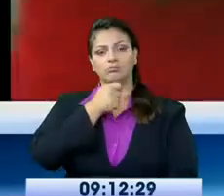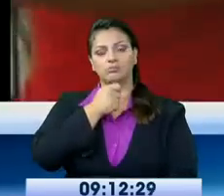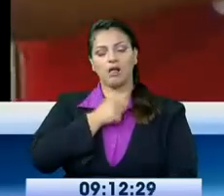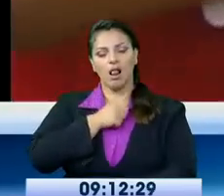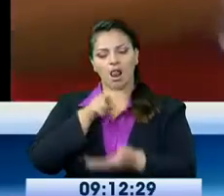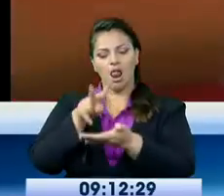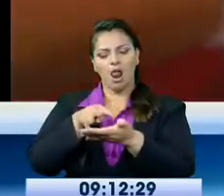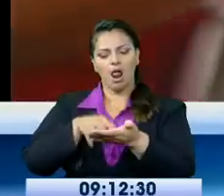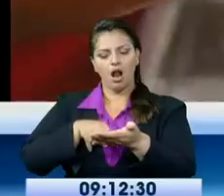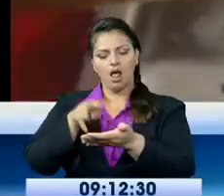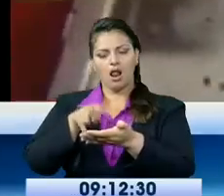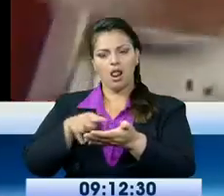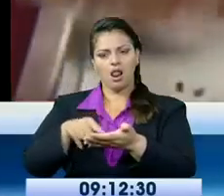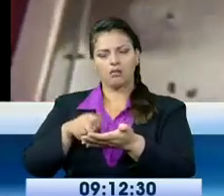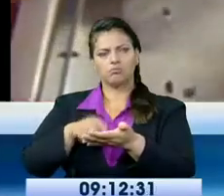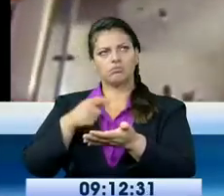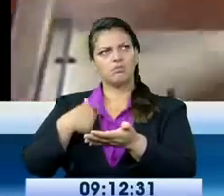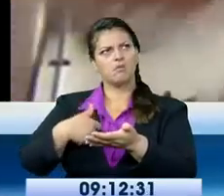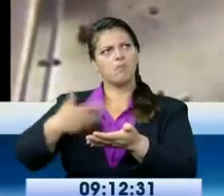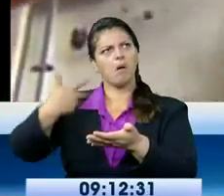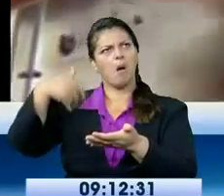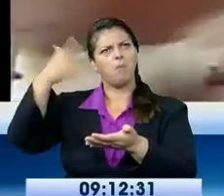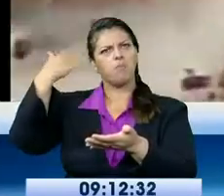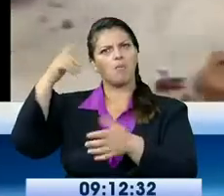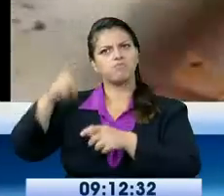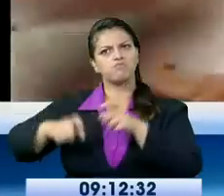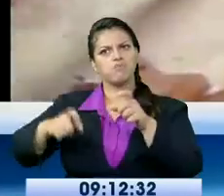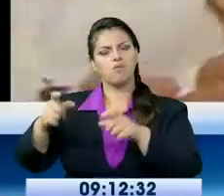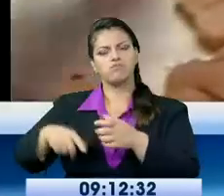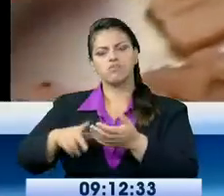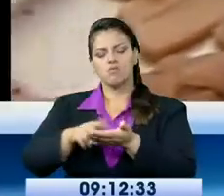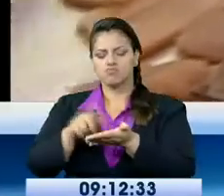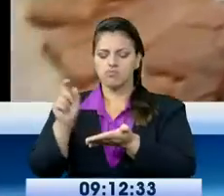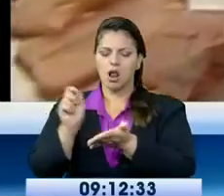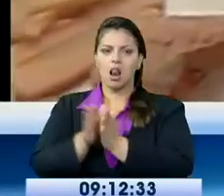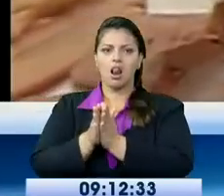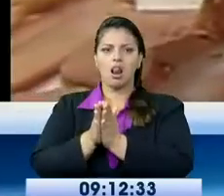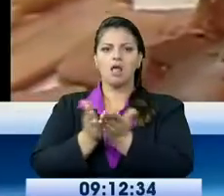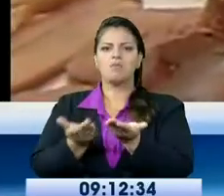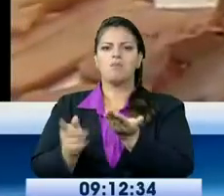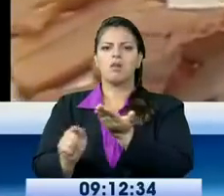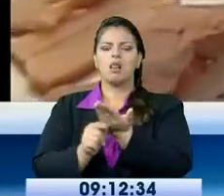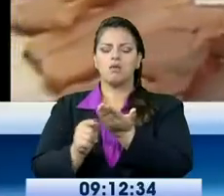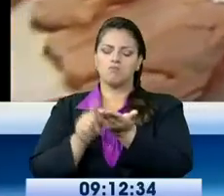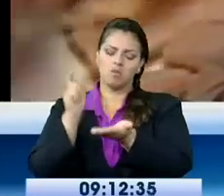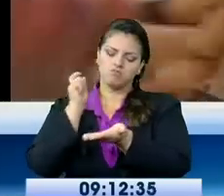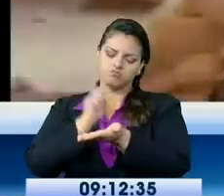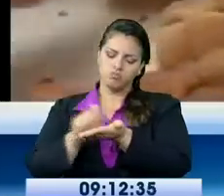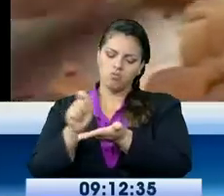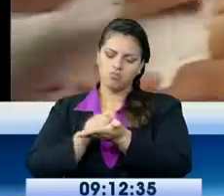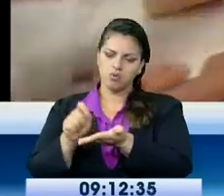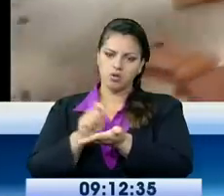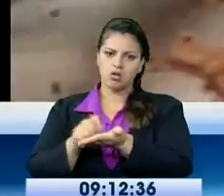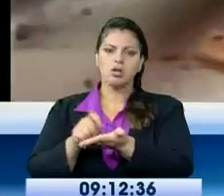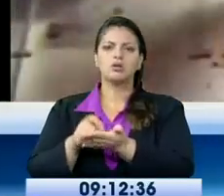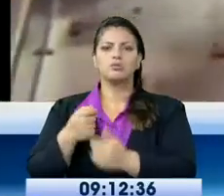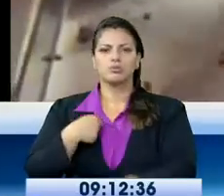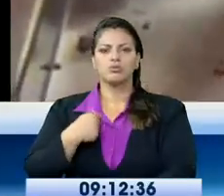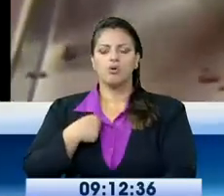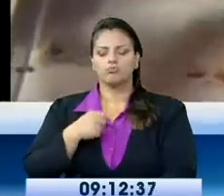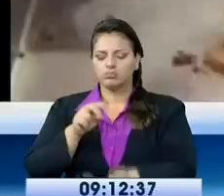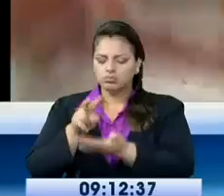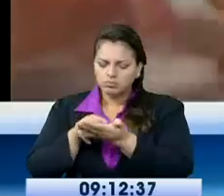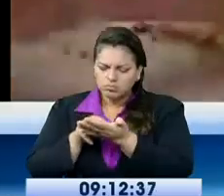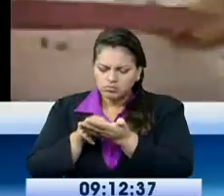de Guayaquil, de diversos autores, el caldo de salchicha se acostumbraba a vender únicamente los fines de semana. Así empezaron por